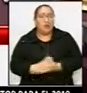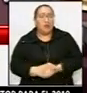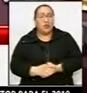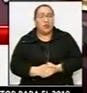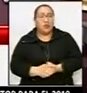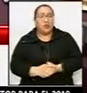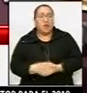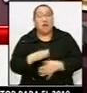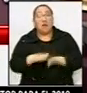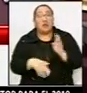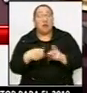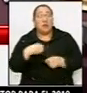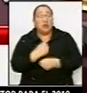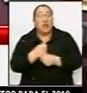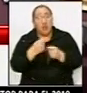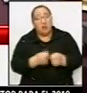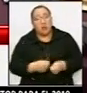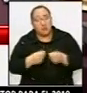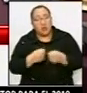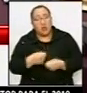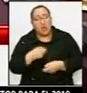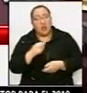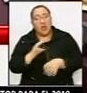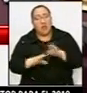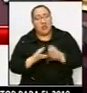que muchas veces se vuelve como